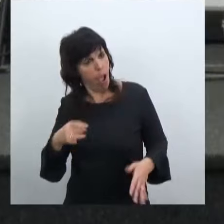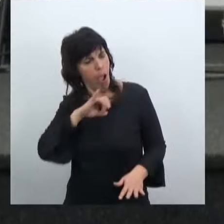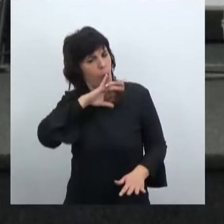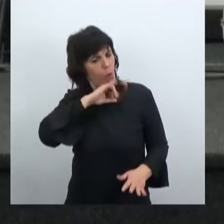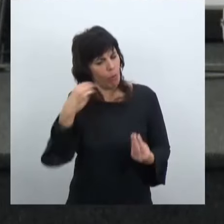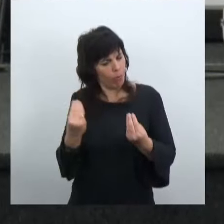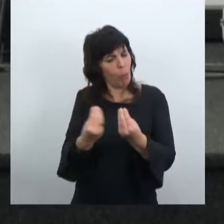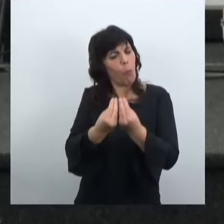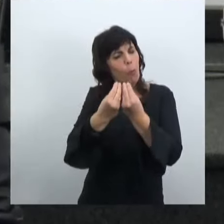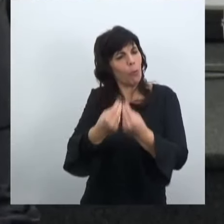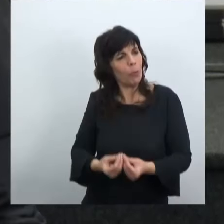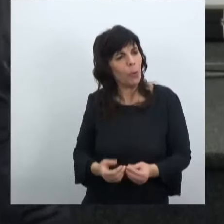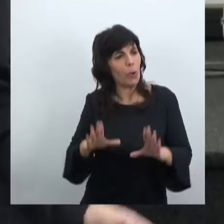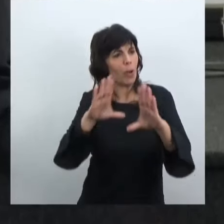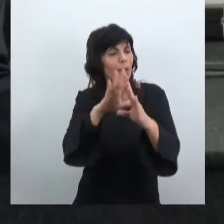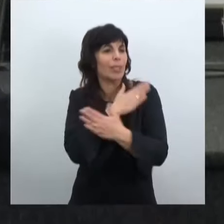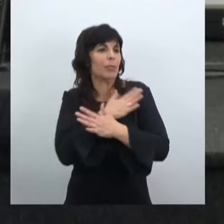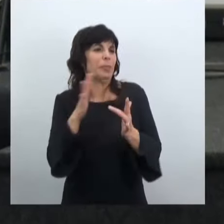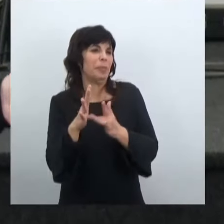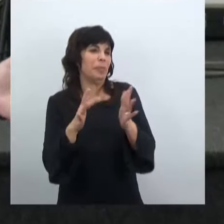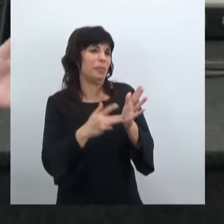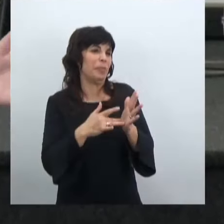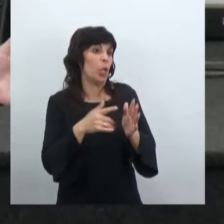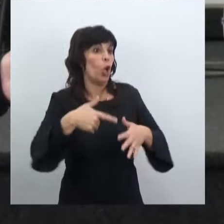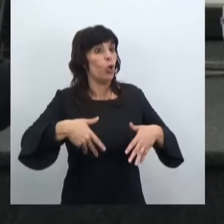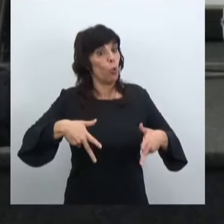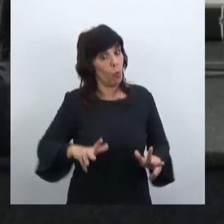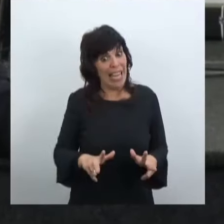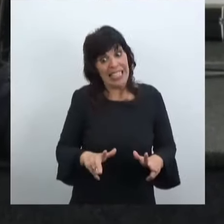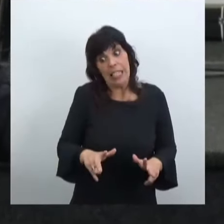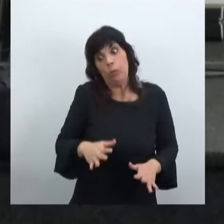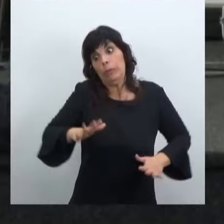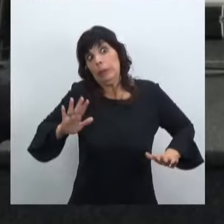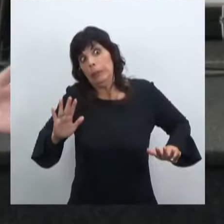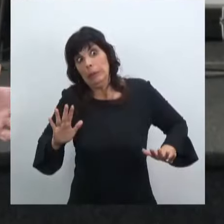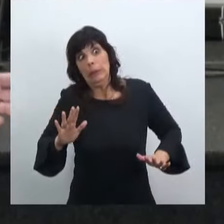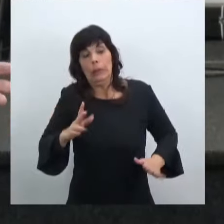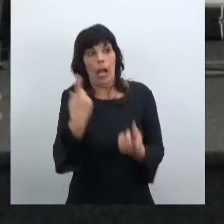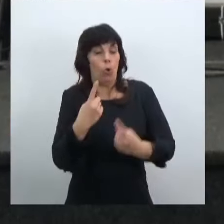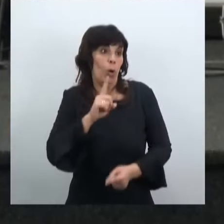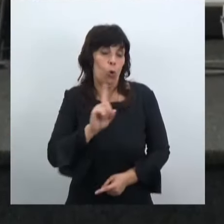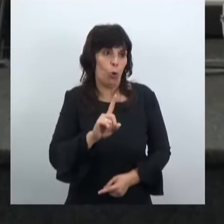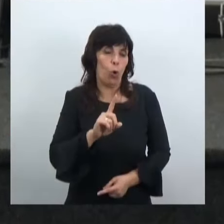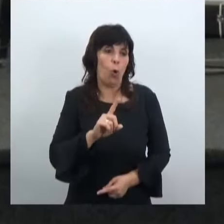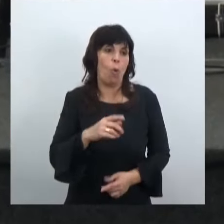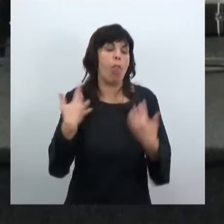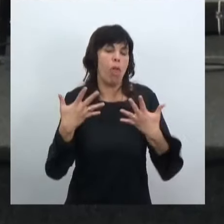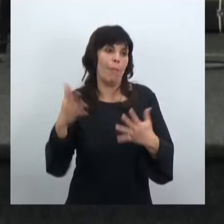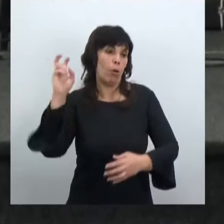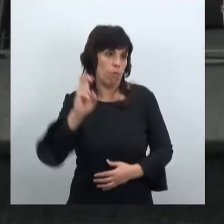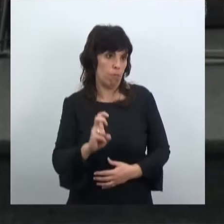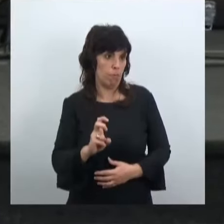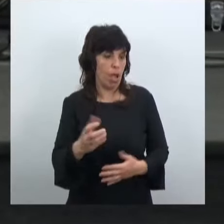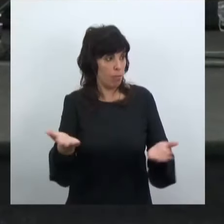Pasión por Cristo. No te garantizo que tendrás un asiento, tienes que venir temprano, pero ven y gózate con